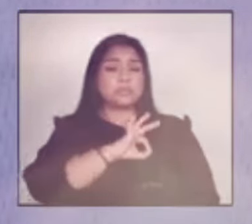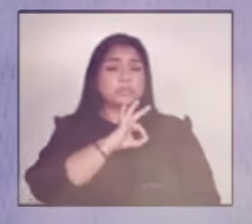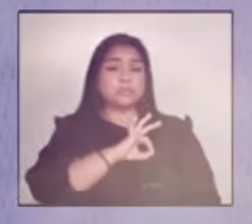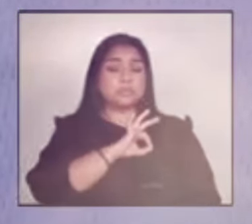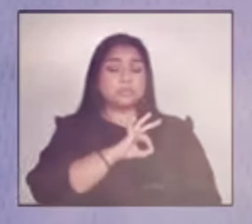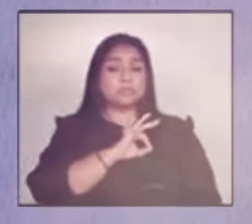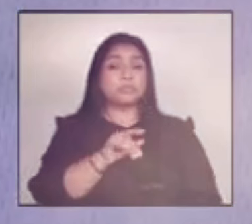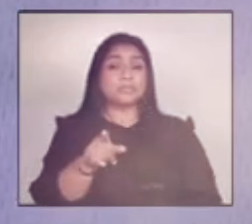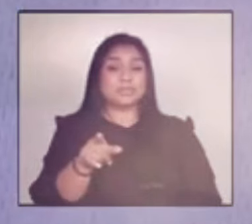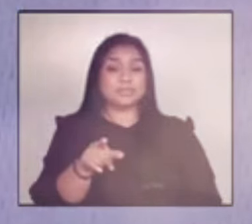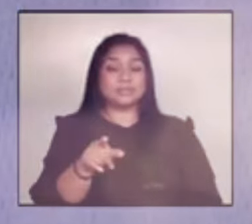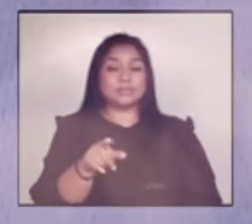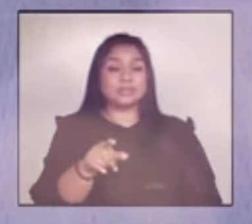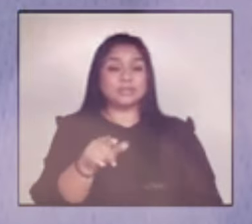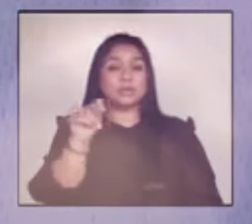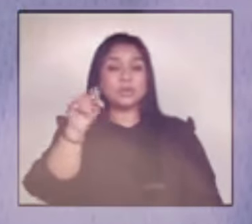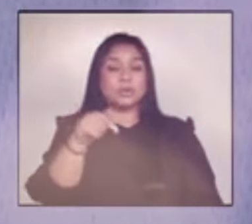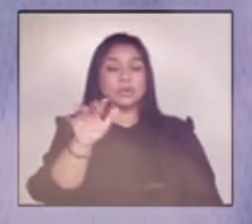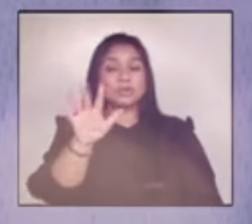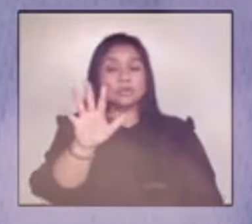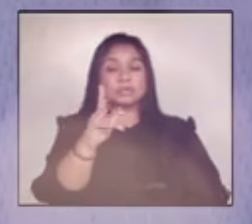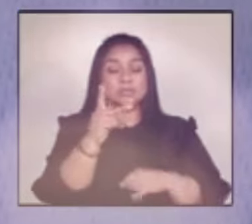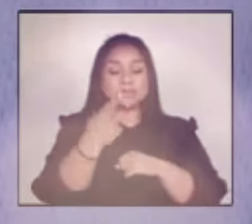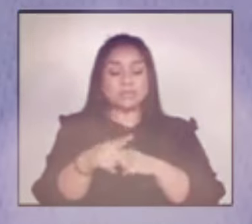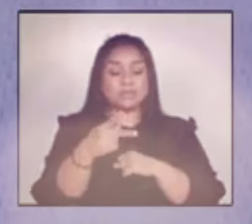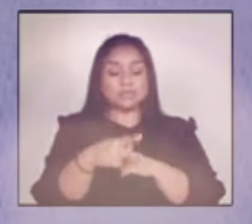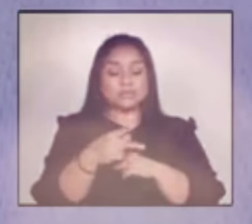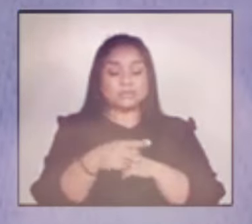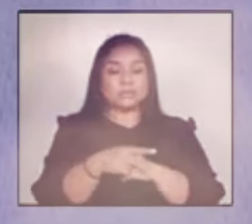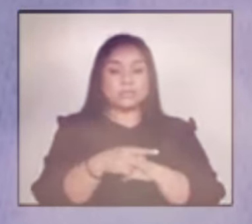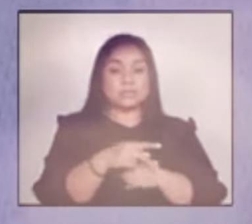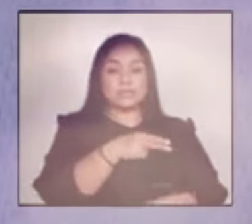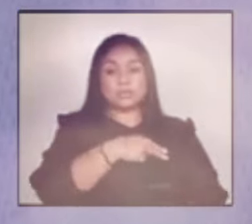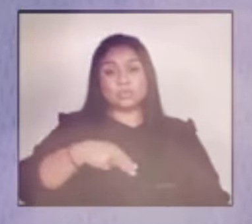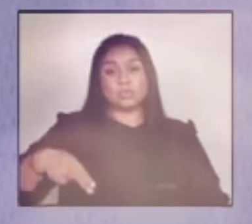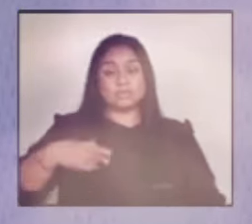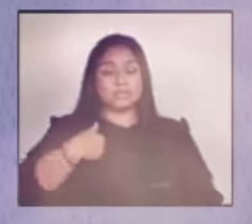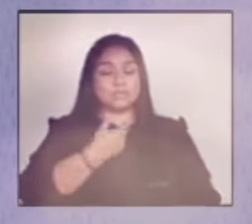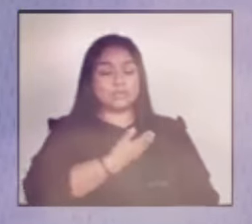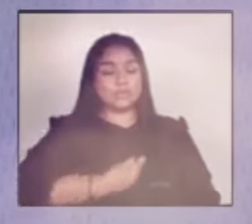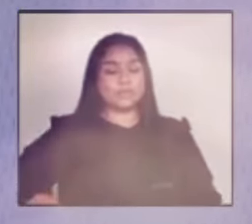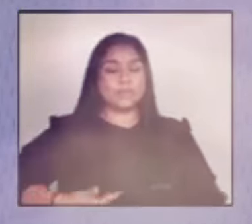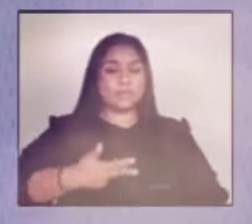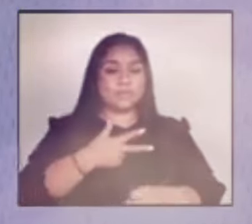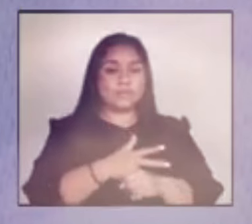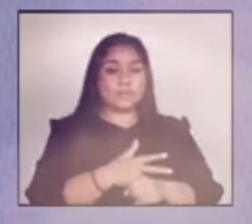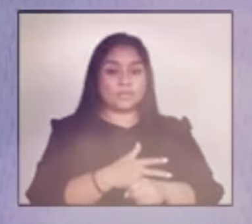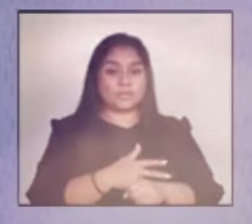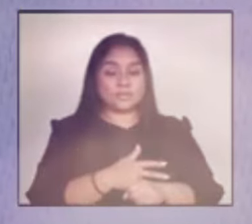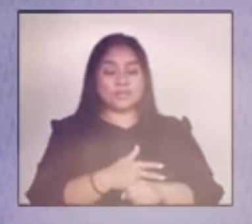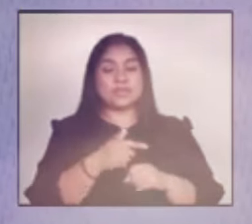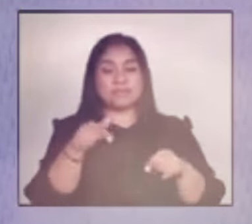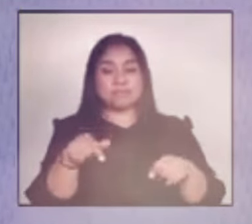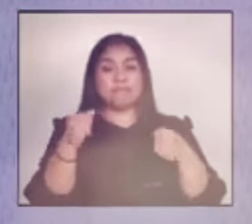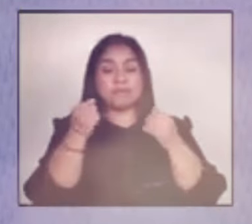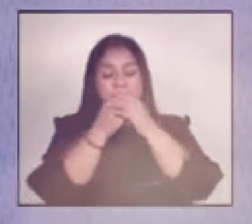Por eso, hoy a las 5 de la tarde, en nombre del Estado de Guatemala, vamos a